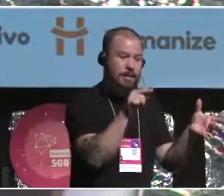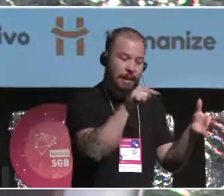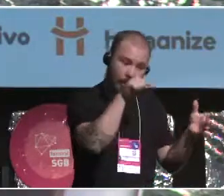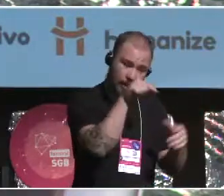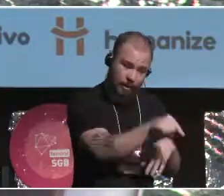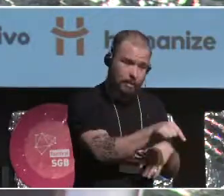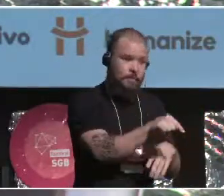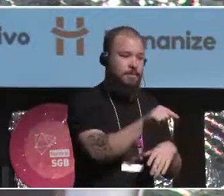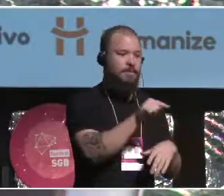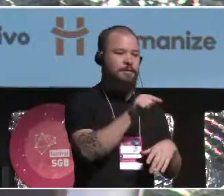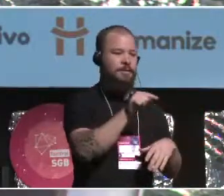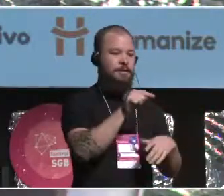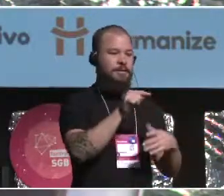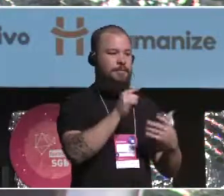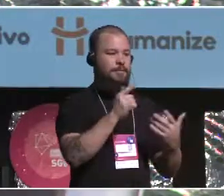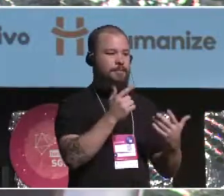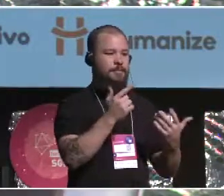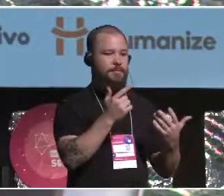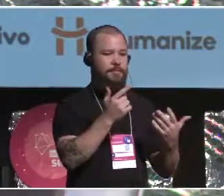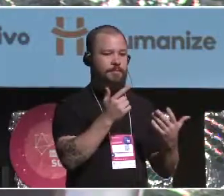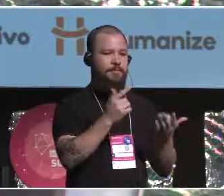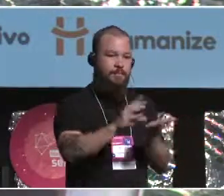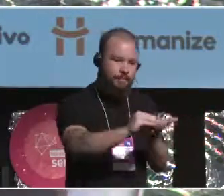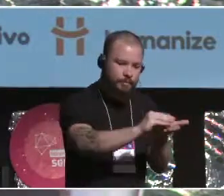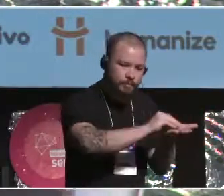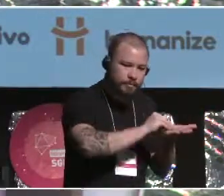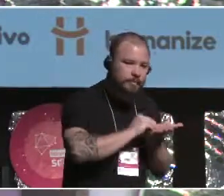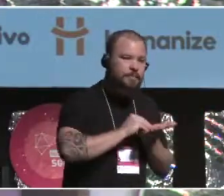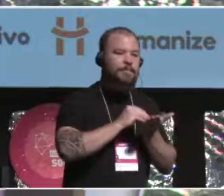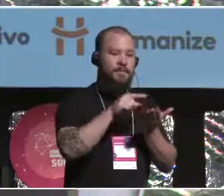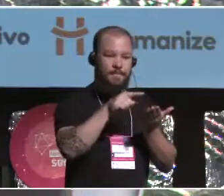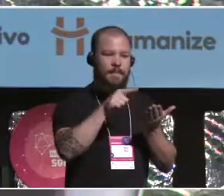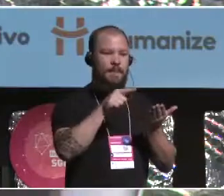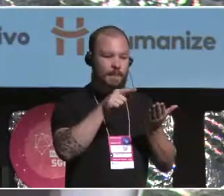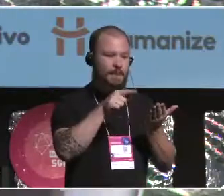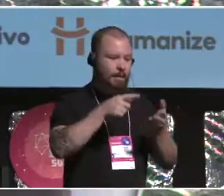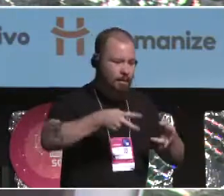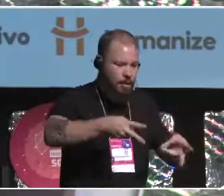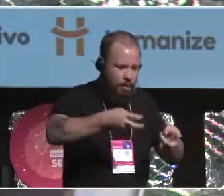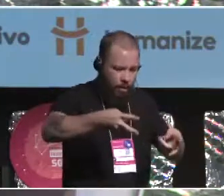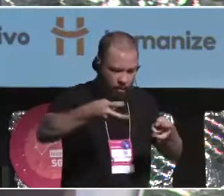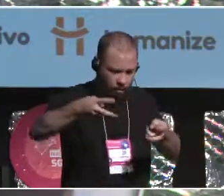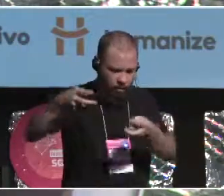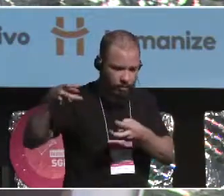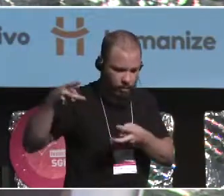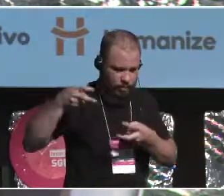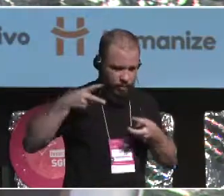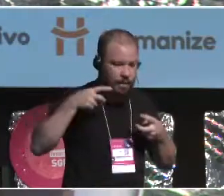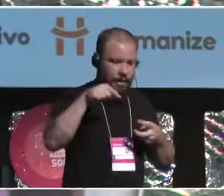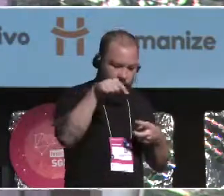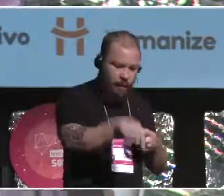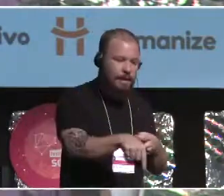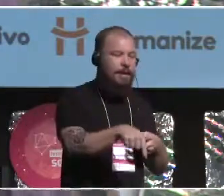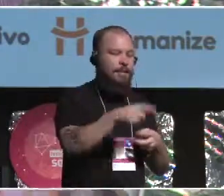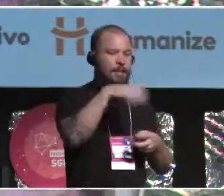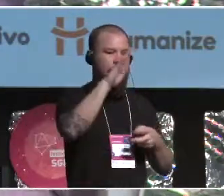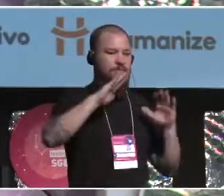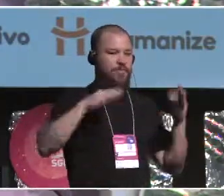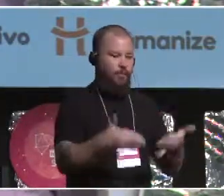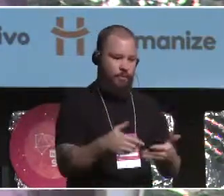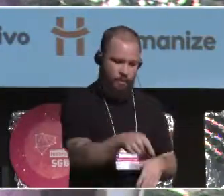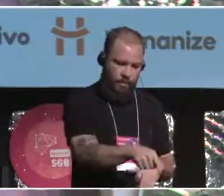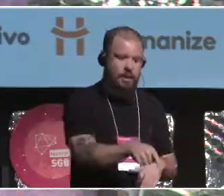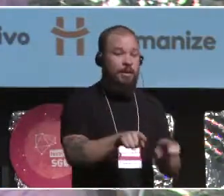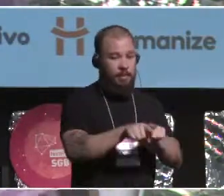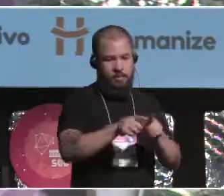nuevas fuentes de información son las que se están explorando. Por ejemplo, trabajar con el sector privado, que tienen alguna información. El sector privado no empezó